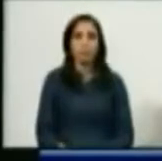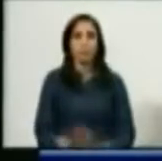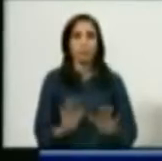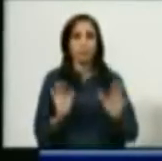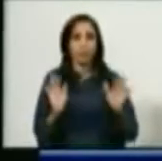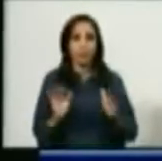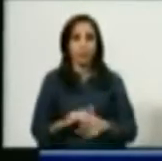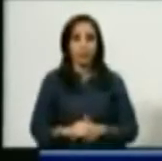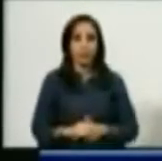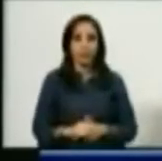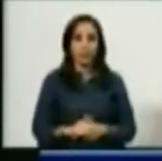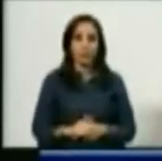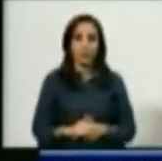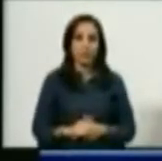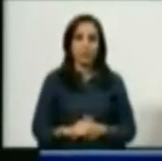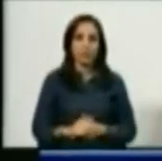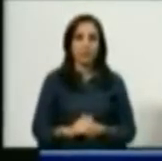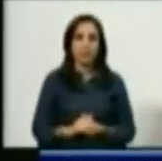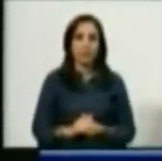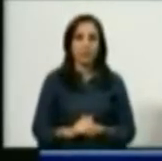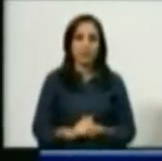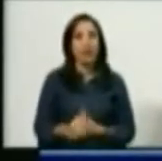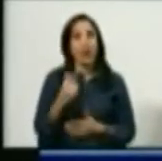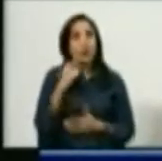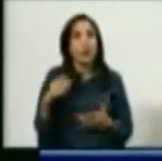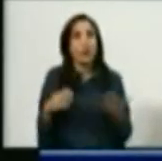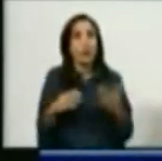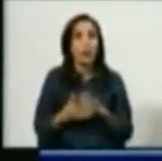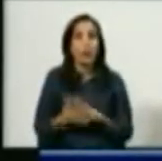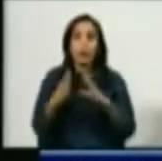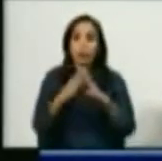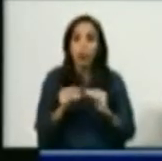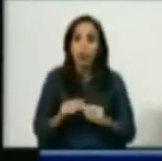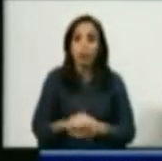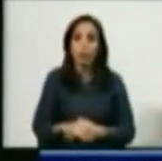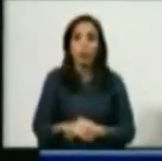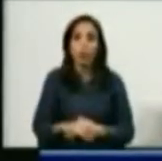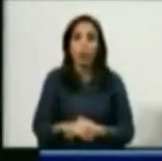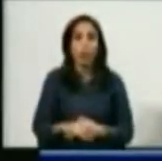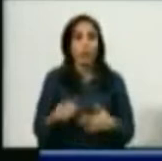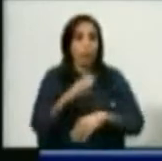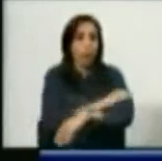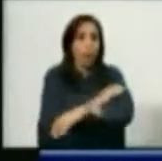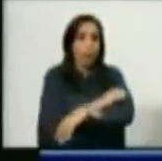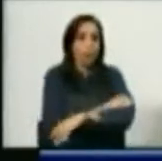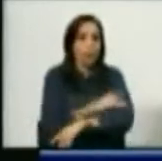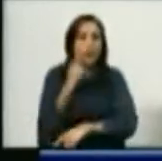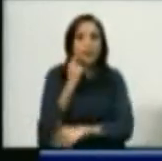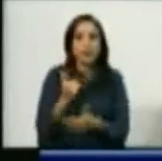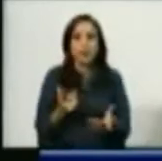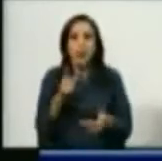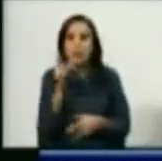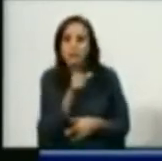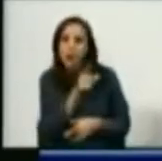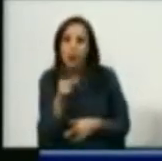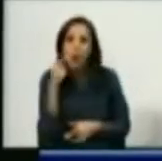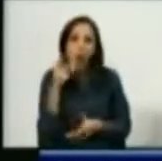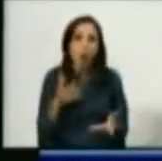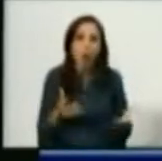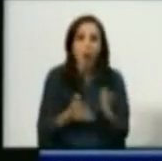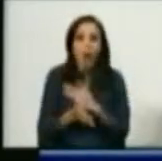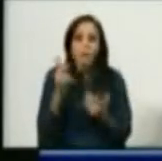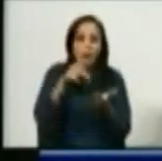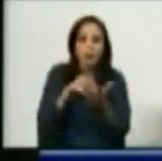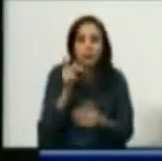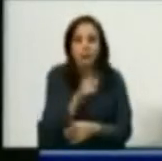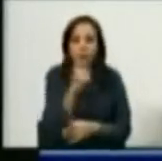se le presentó en México y Todos quedaron como Condorito la derecha hacía apuesta No no va no va a ir no se va a presentar